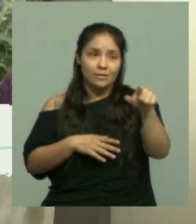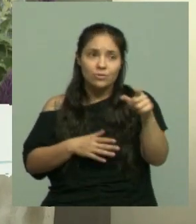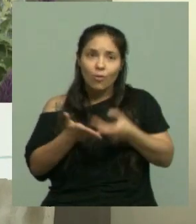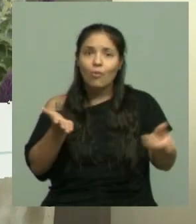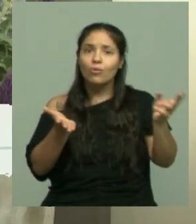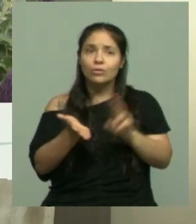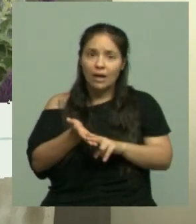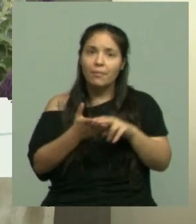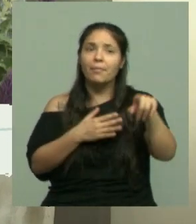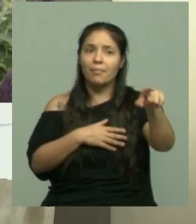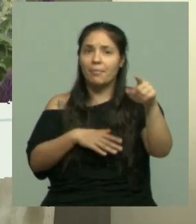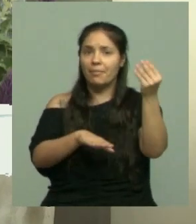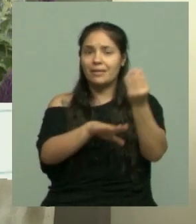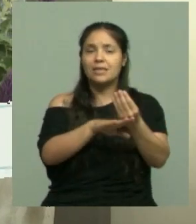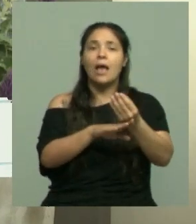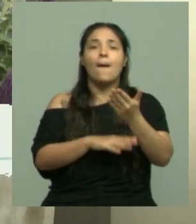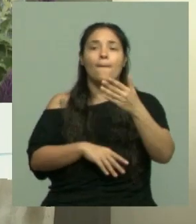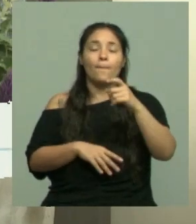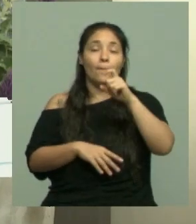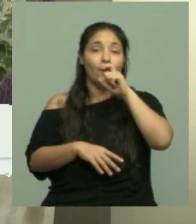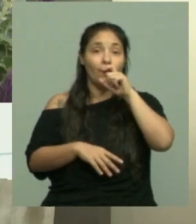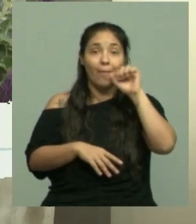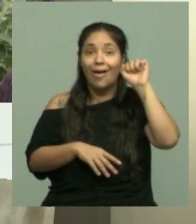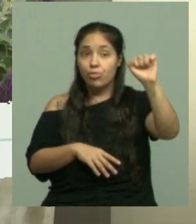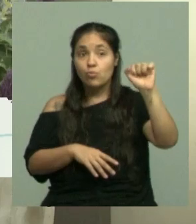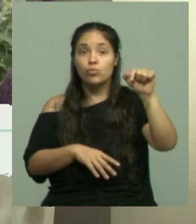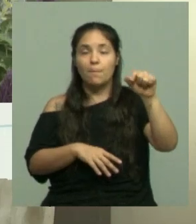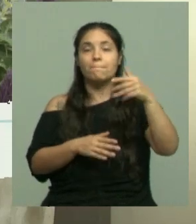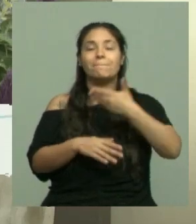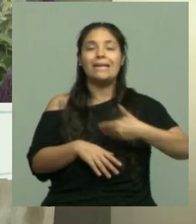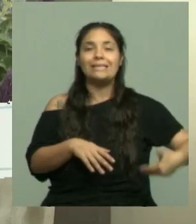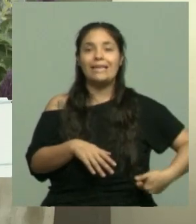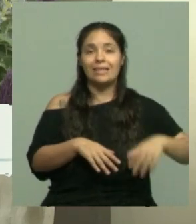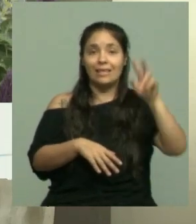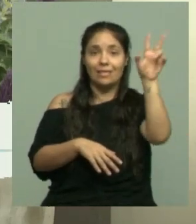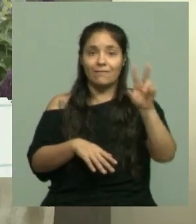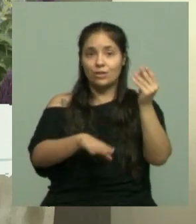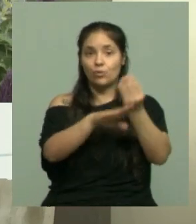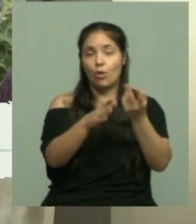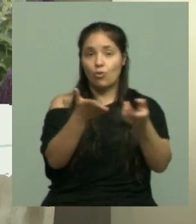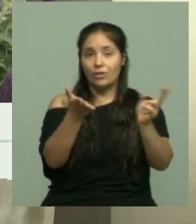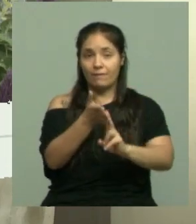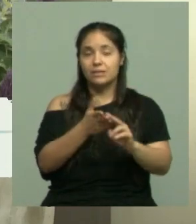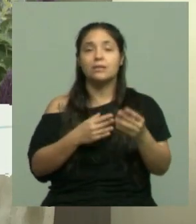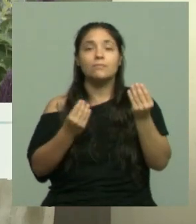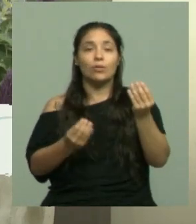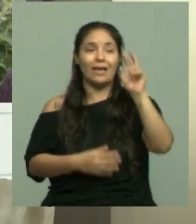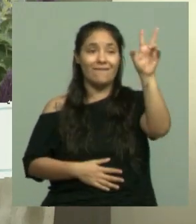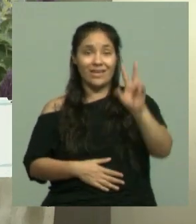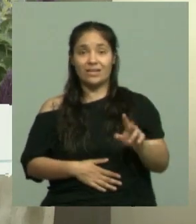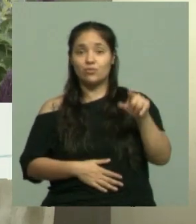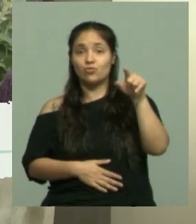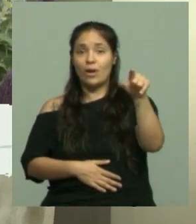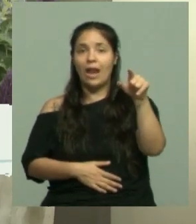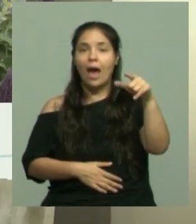colocar en teoría a Nicolás Maduro como presidente de Venezuela, y cómo vaya esto a replicar, porque Venezuela no es nada más